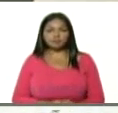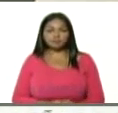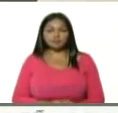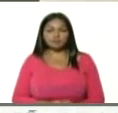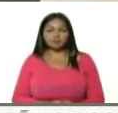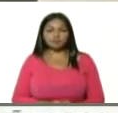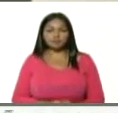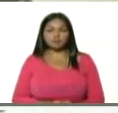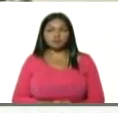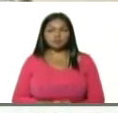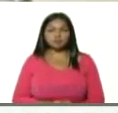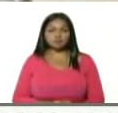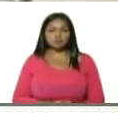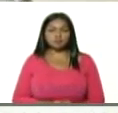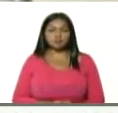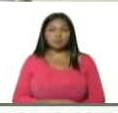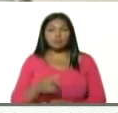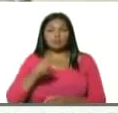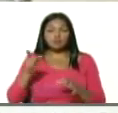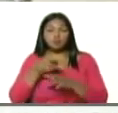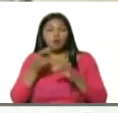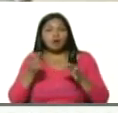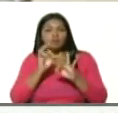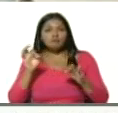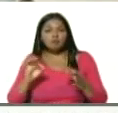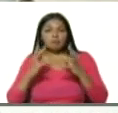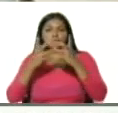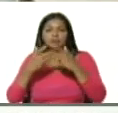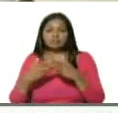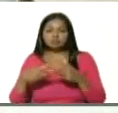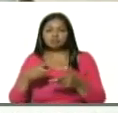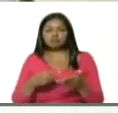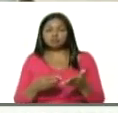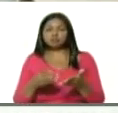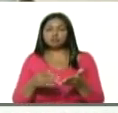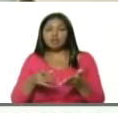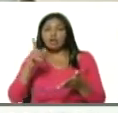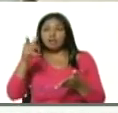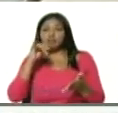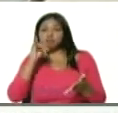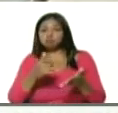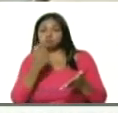de abrir algún procedimiento administrativo con quienes estén deliberadamente